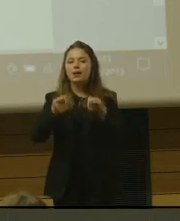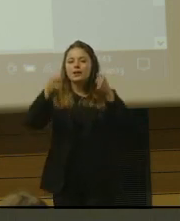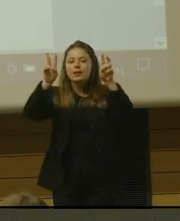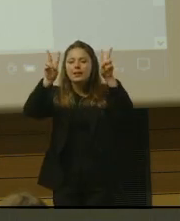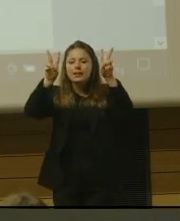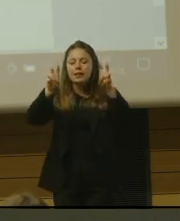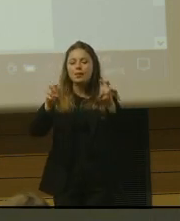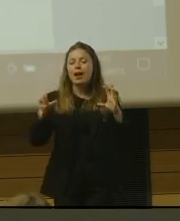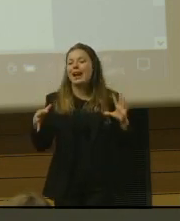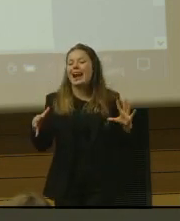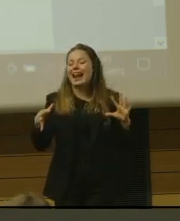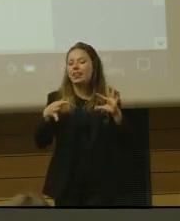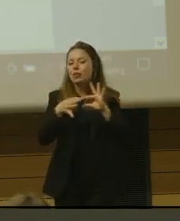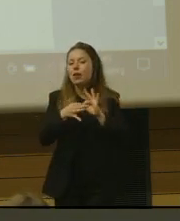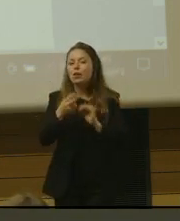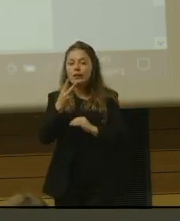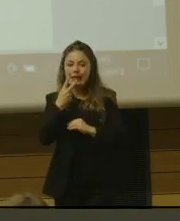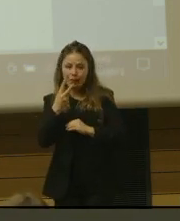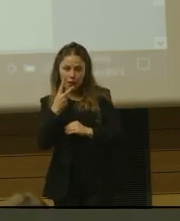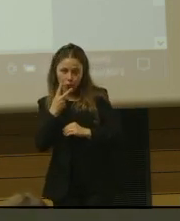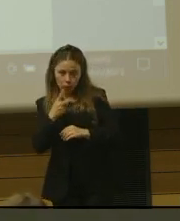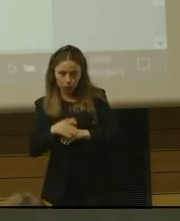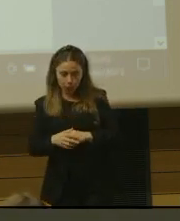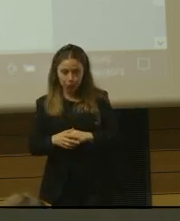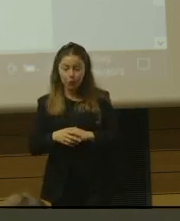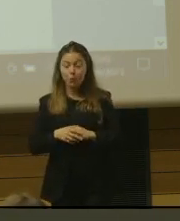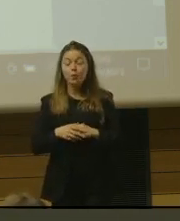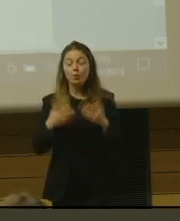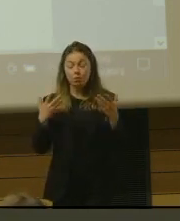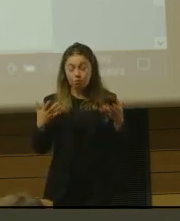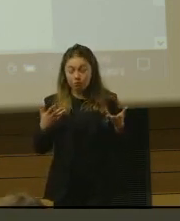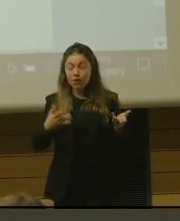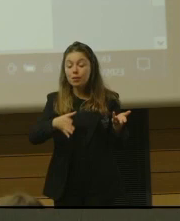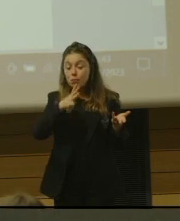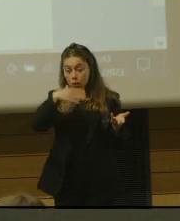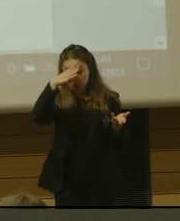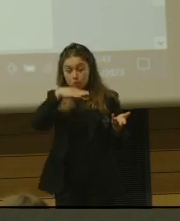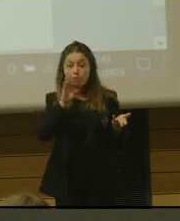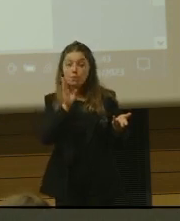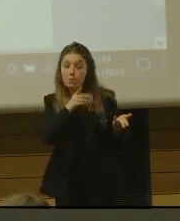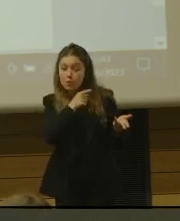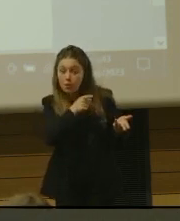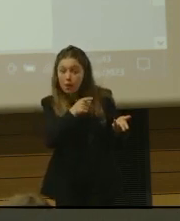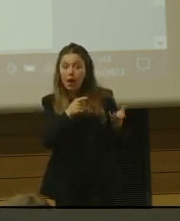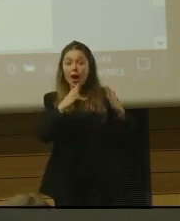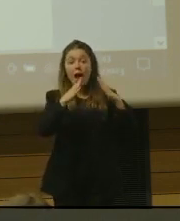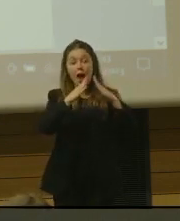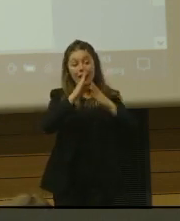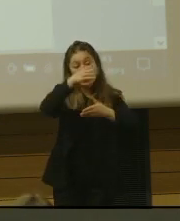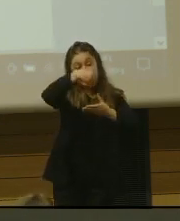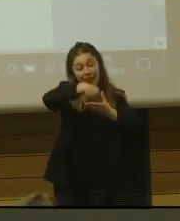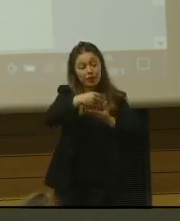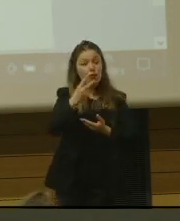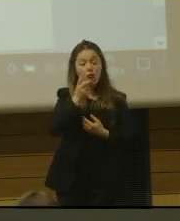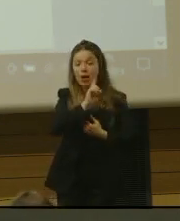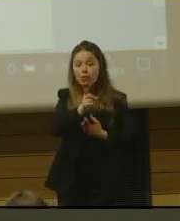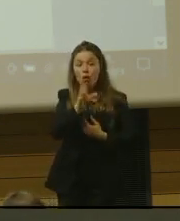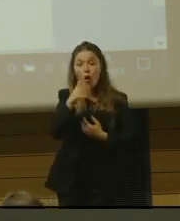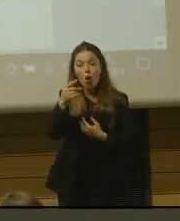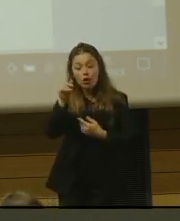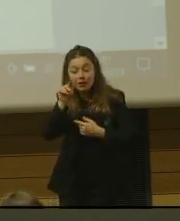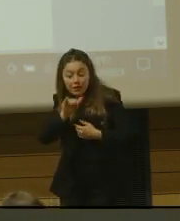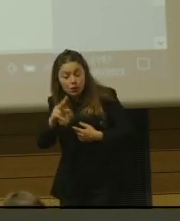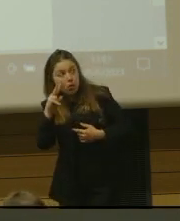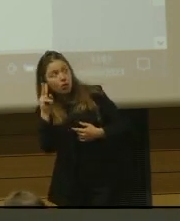del tabaco para que estos padres no fumasen delante de los niños. Y